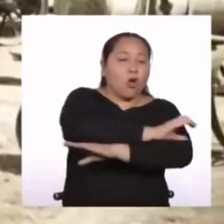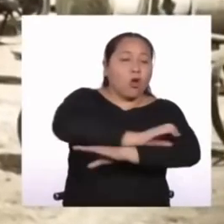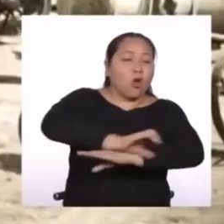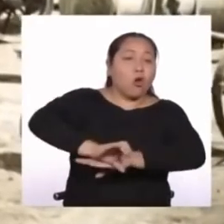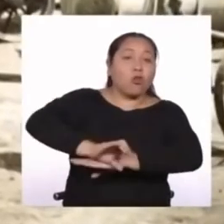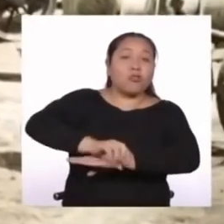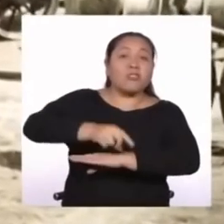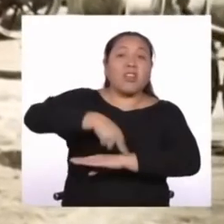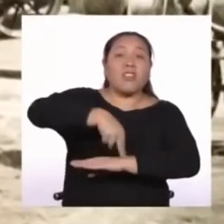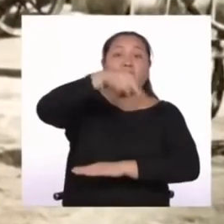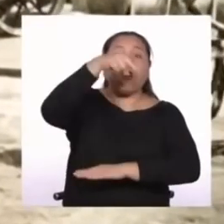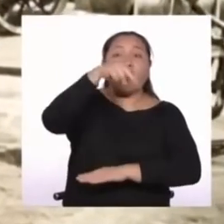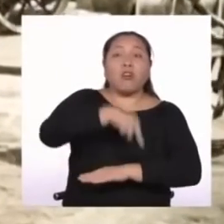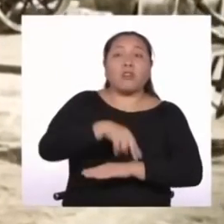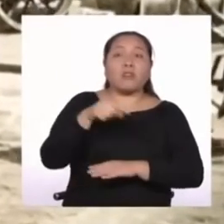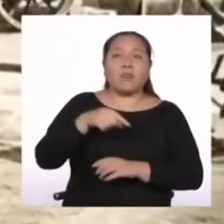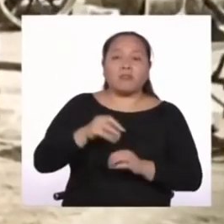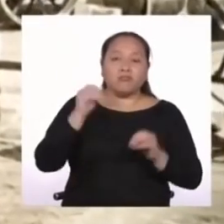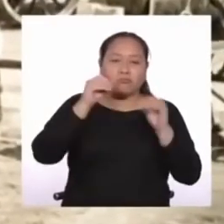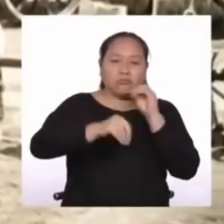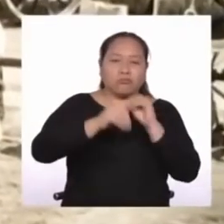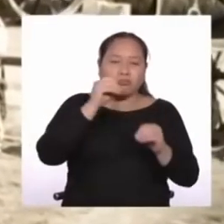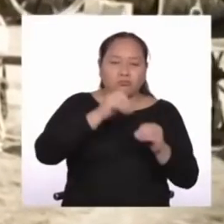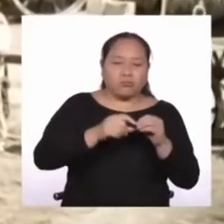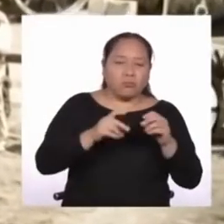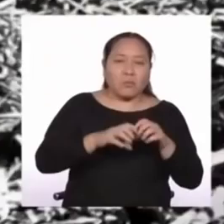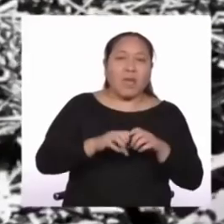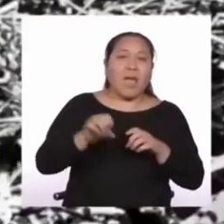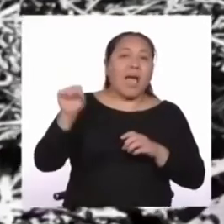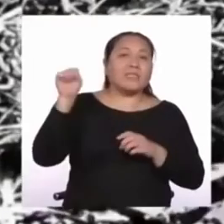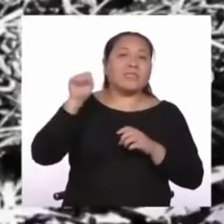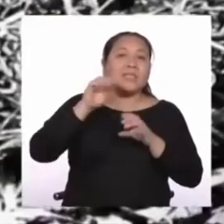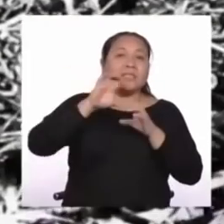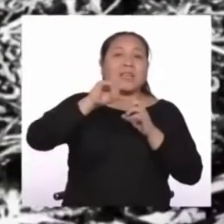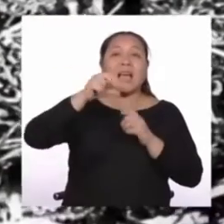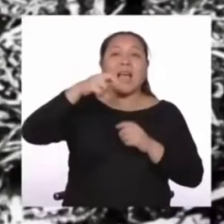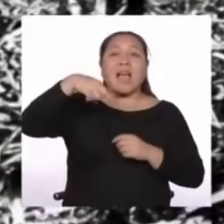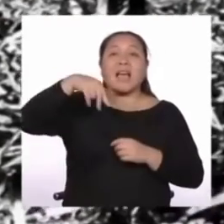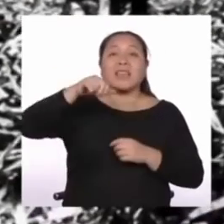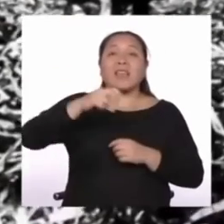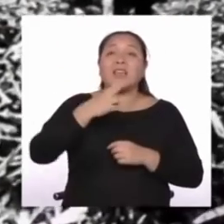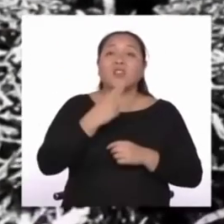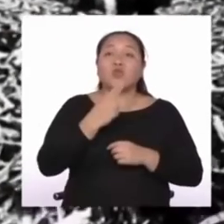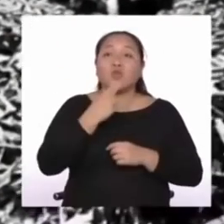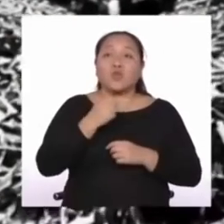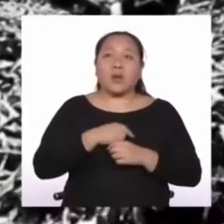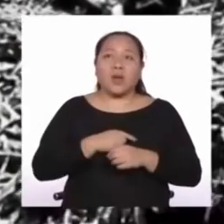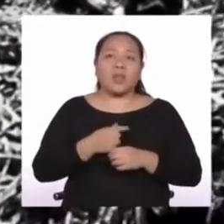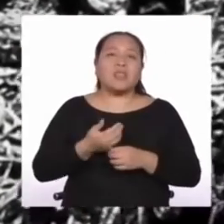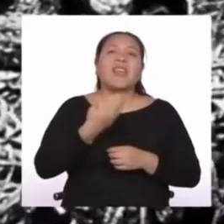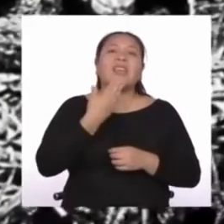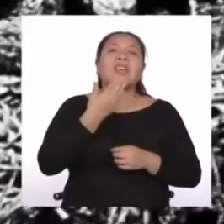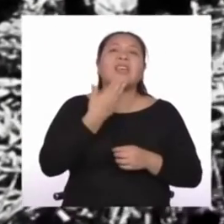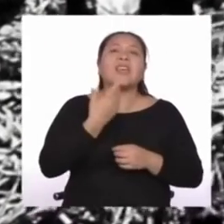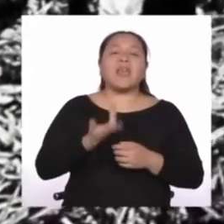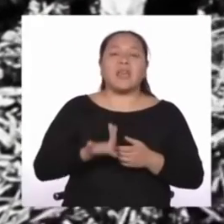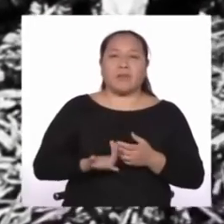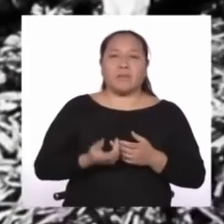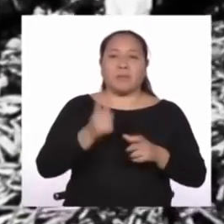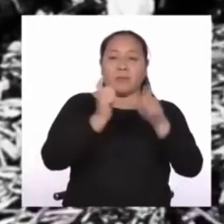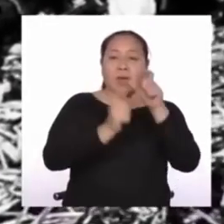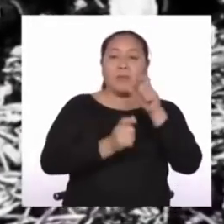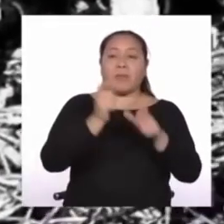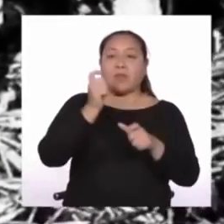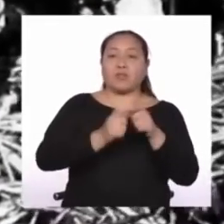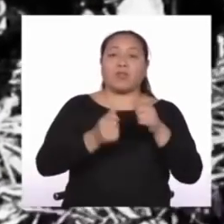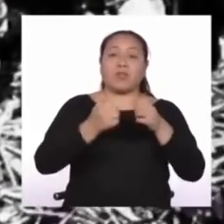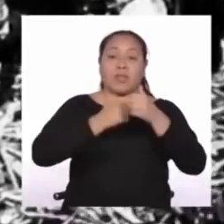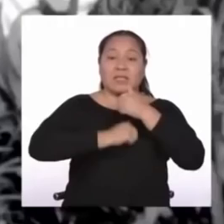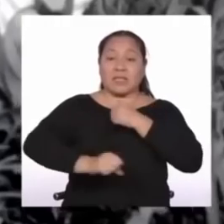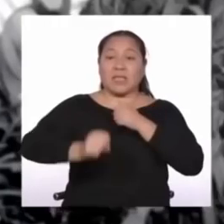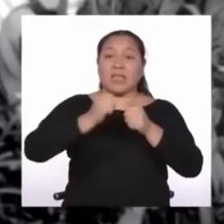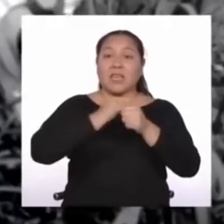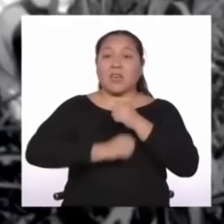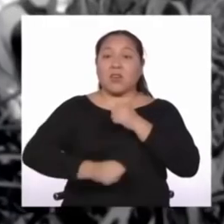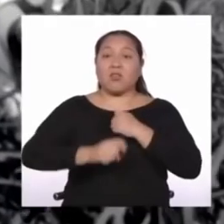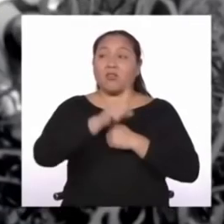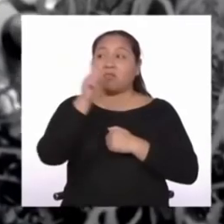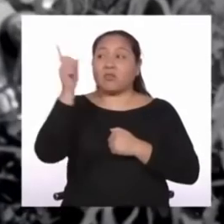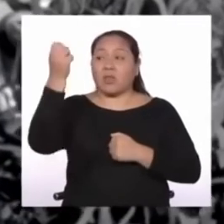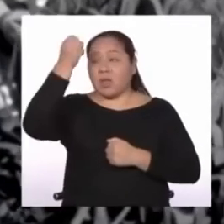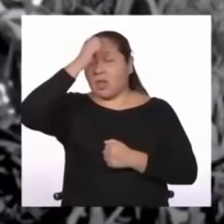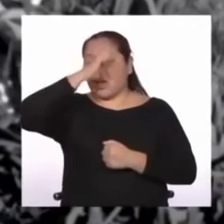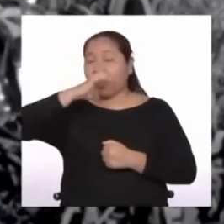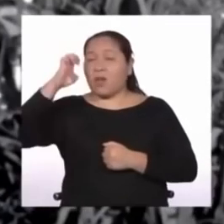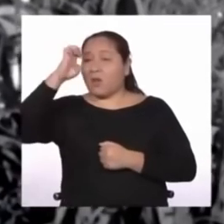haciendas dedicadas al cultivo de la caña de azúcar, propiedad de inmigrantes o descendientes de inmigrantes